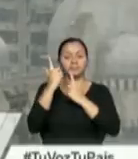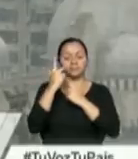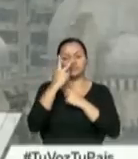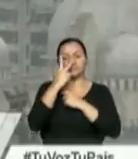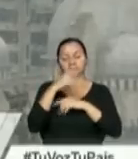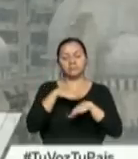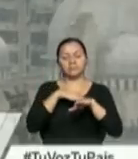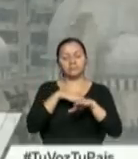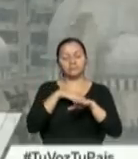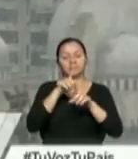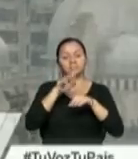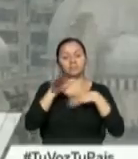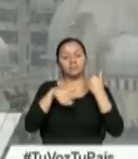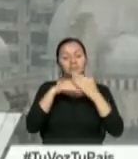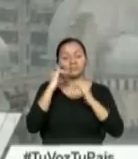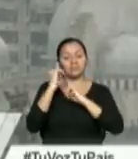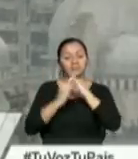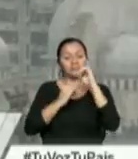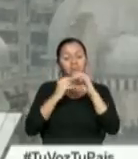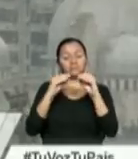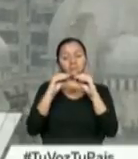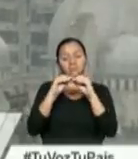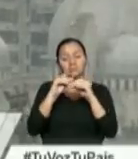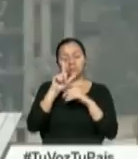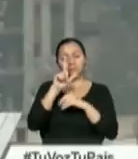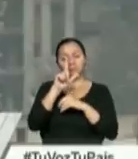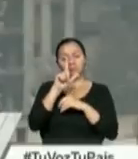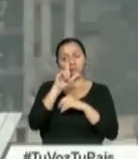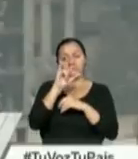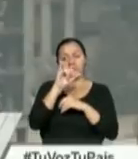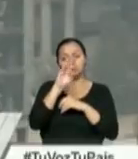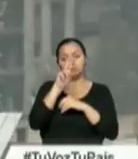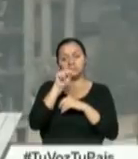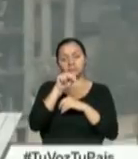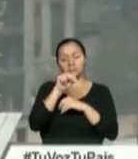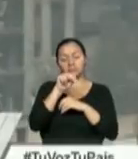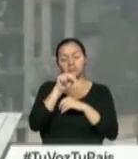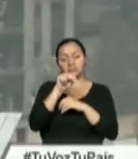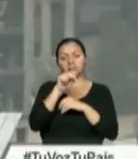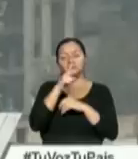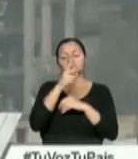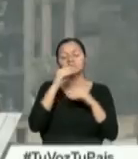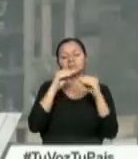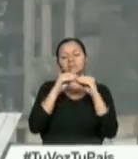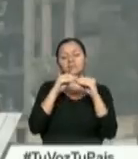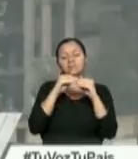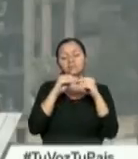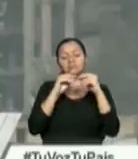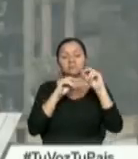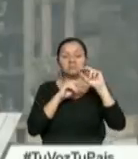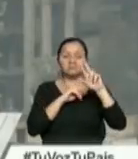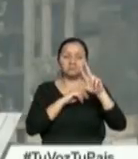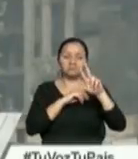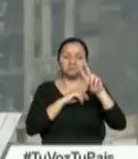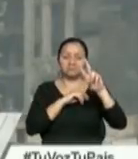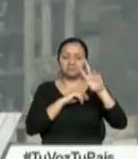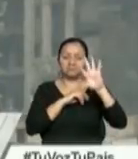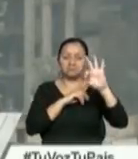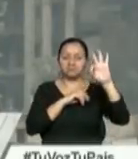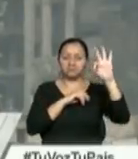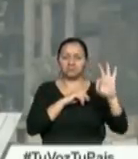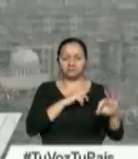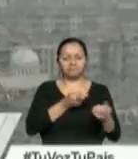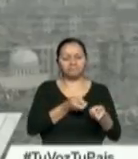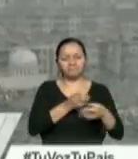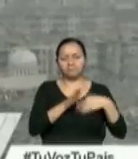por combatientes extranjeros, en particular libaneses e iraquíes, controlan ahora 2/3 de la parte oriental de la segunda ciudad de este